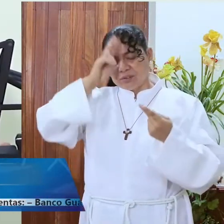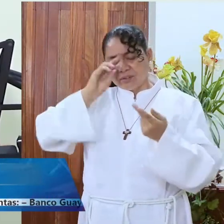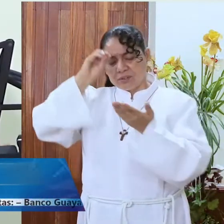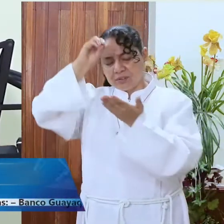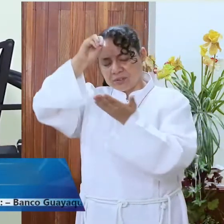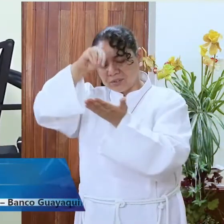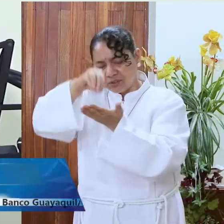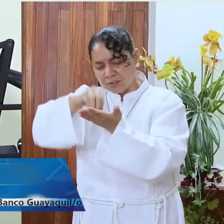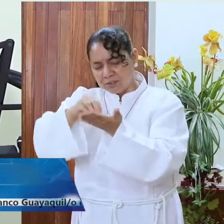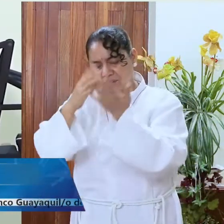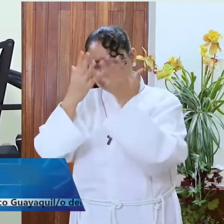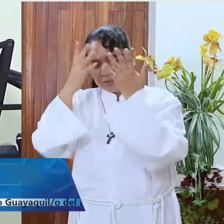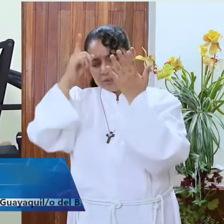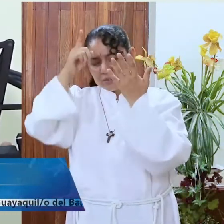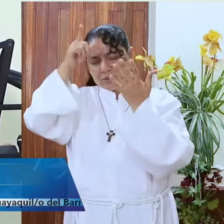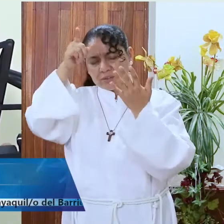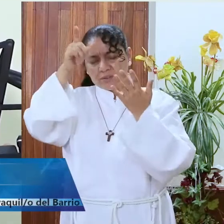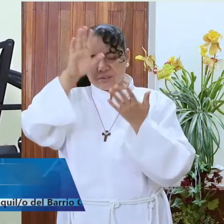sí